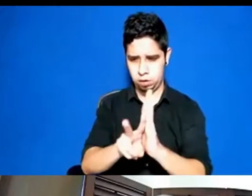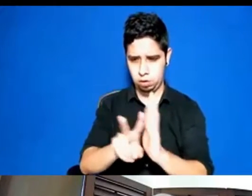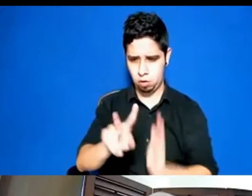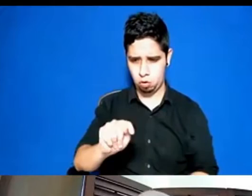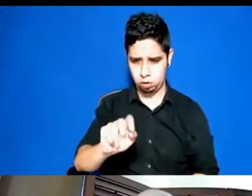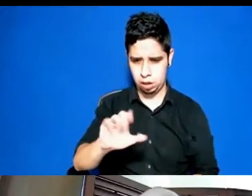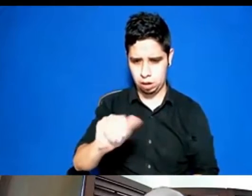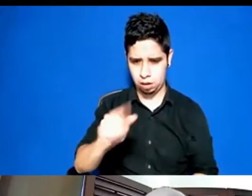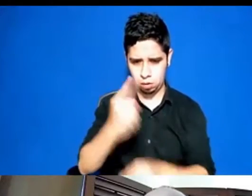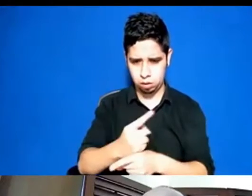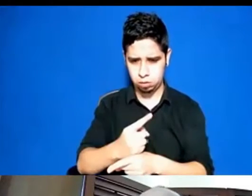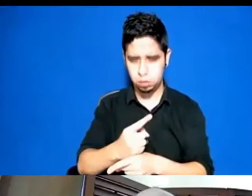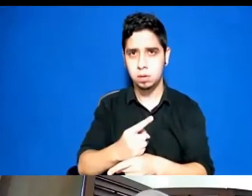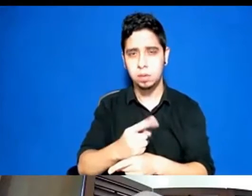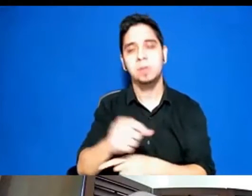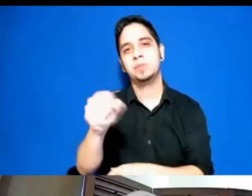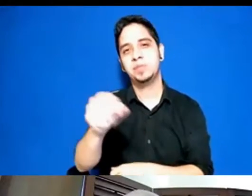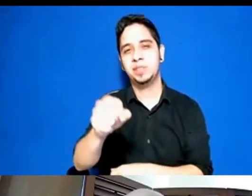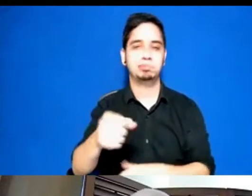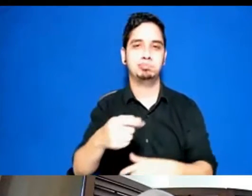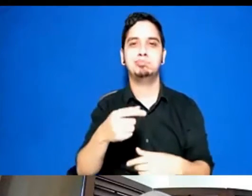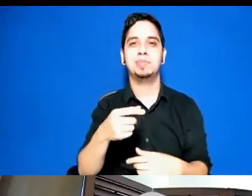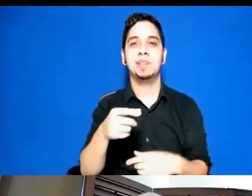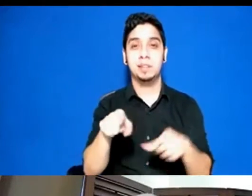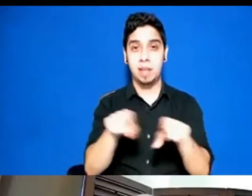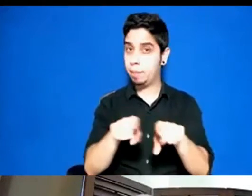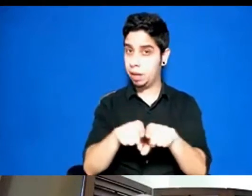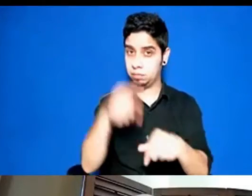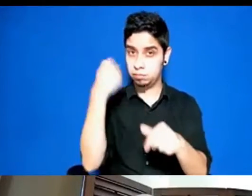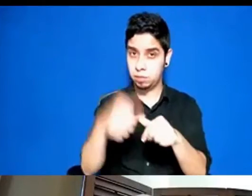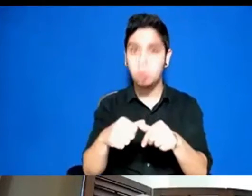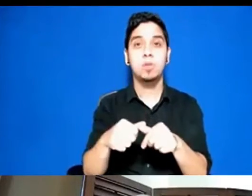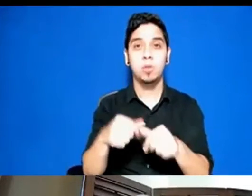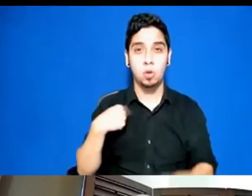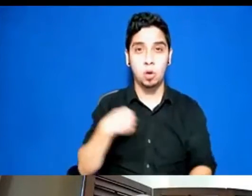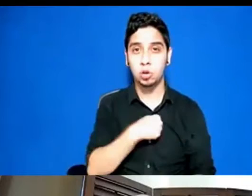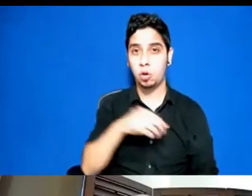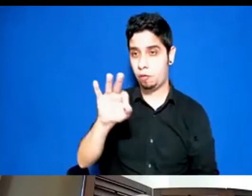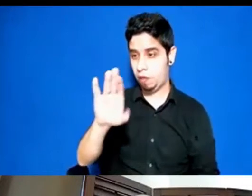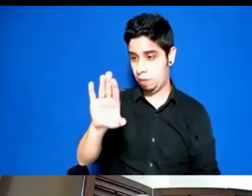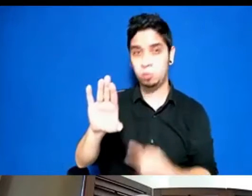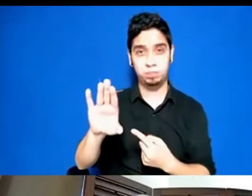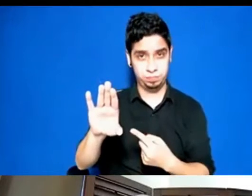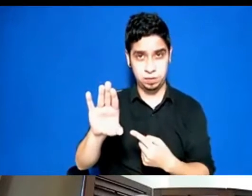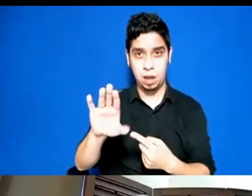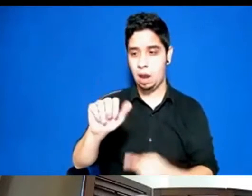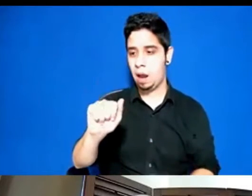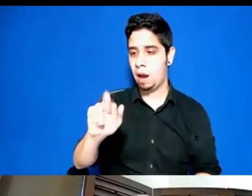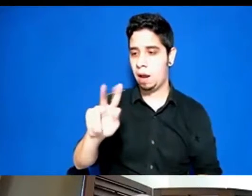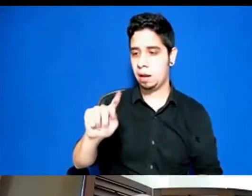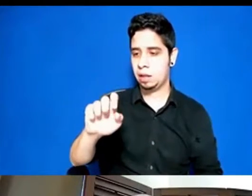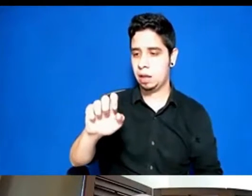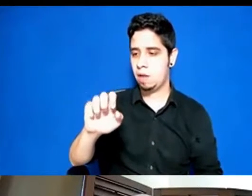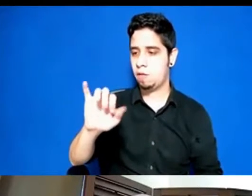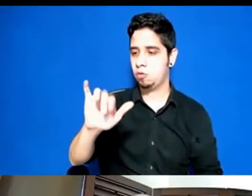Adriana. Sí, sí, claro que sí. También les recordamos que en Facebook nos pueden conseguir como Arte Fusión, nos